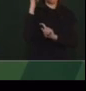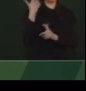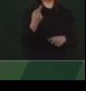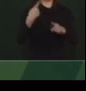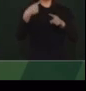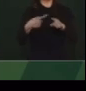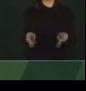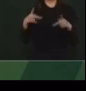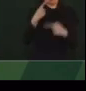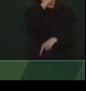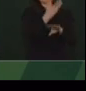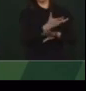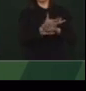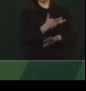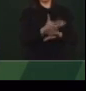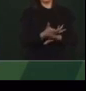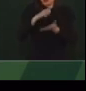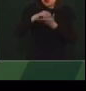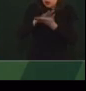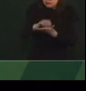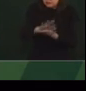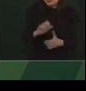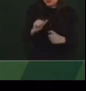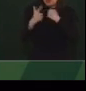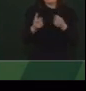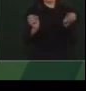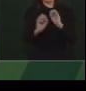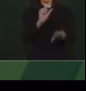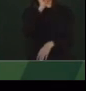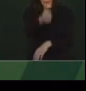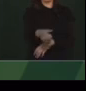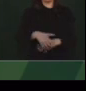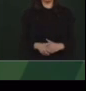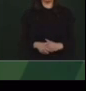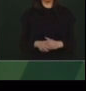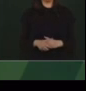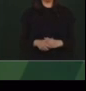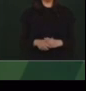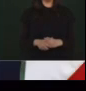en Estados Unidos. Ni siquiera hay un registro de parte de ellos.